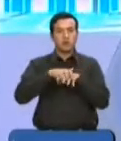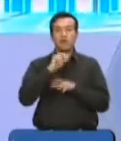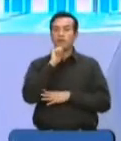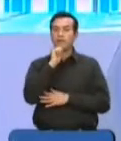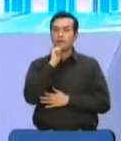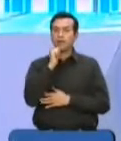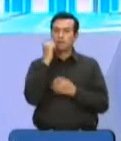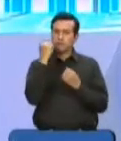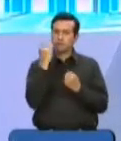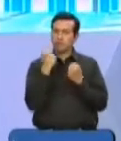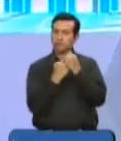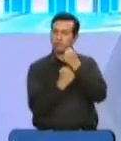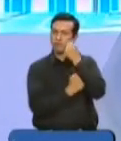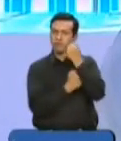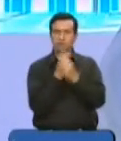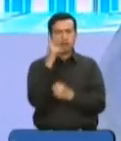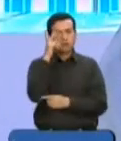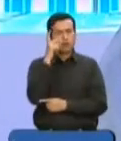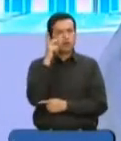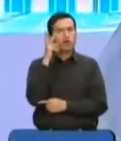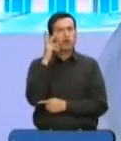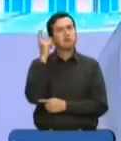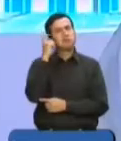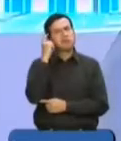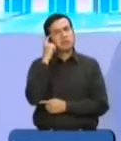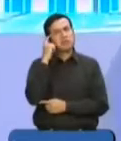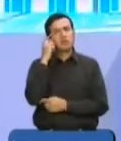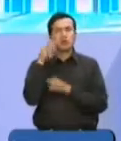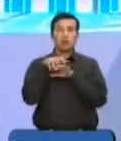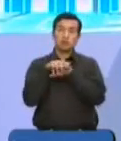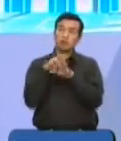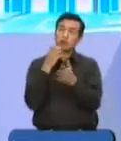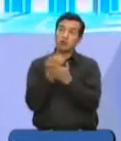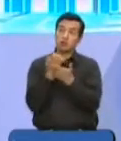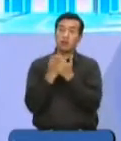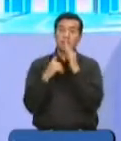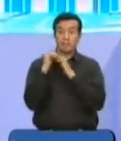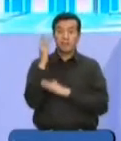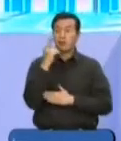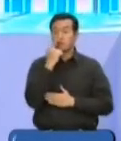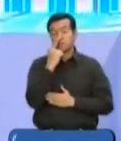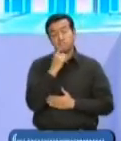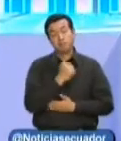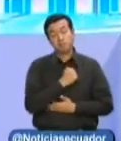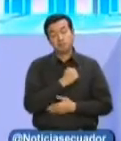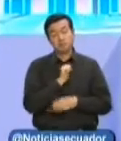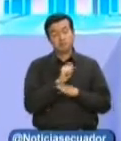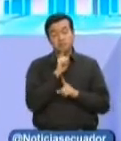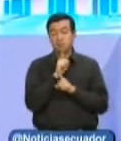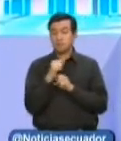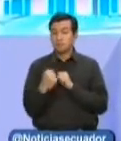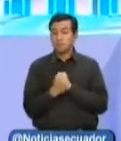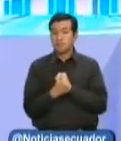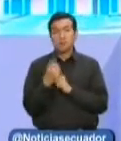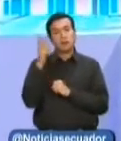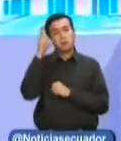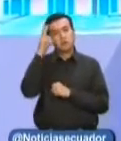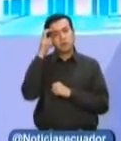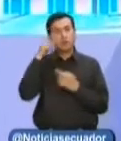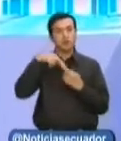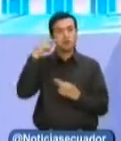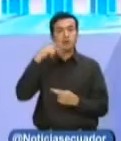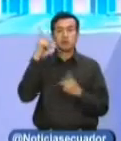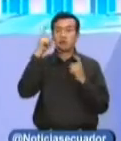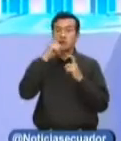desde una perspectiva tal vez integradora económica, que sería la que más nos convendría, pero que siempre nos ha resultado como región